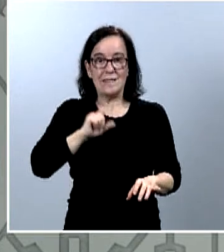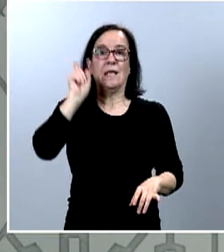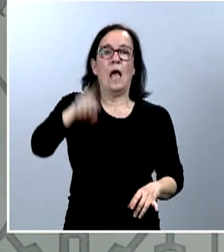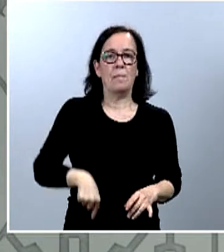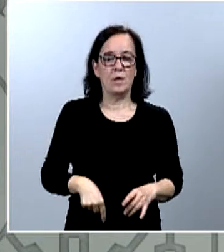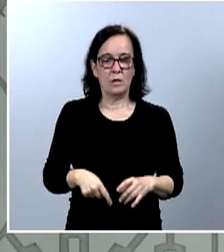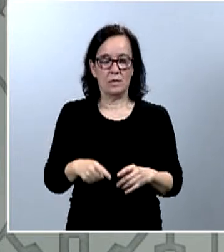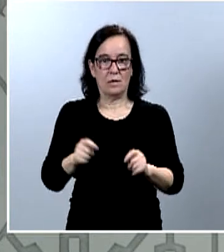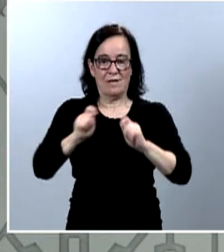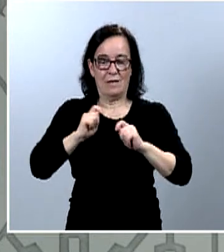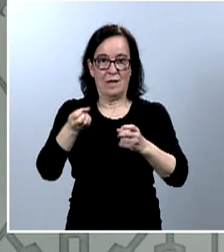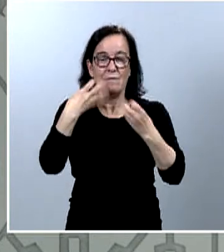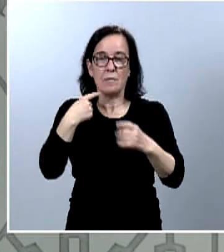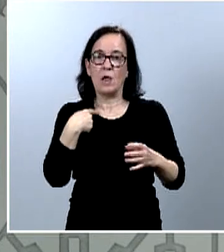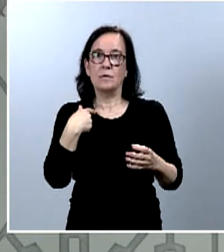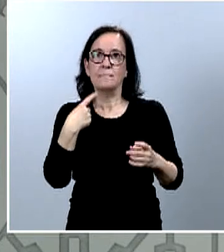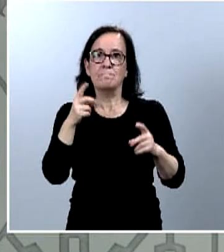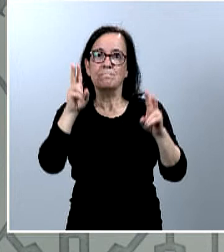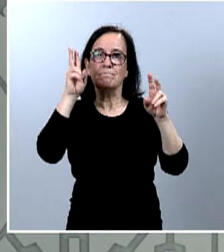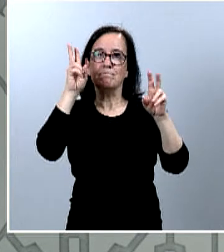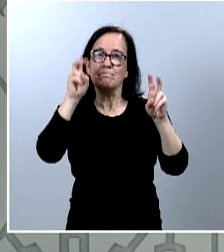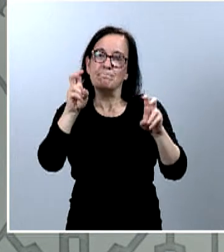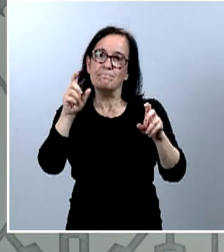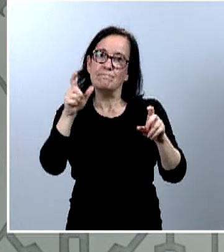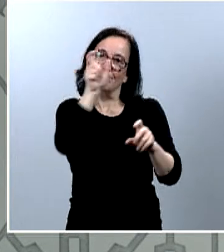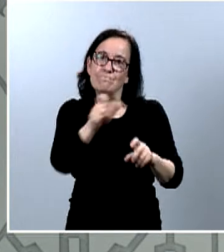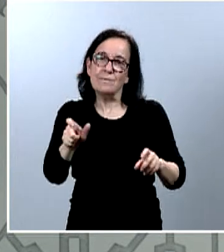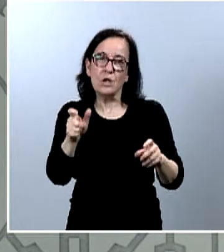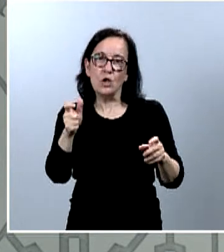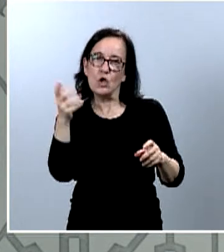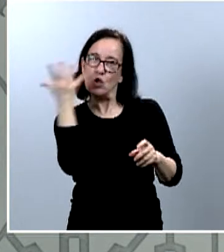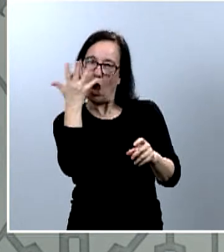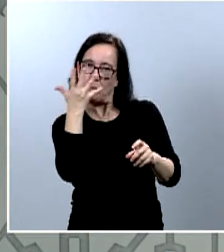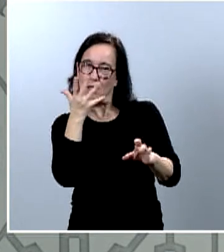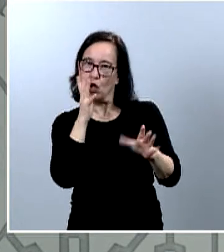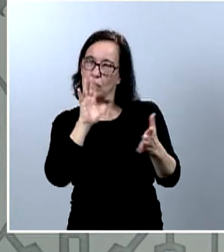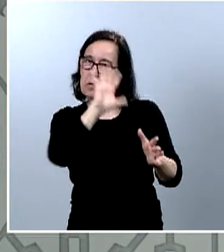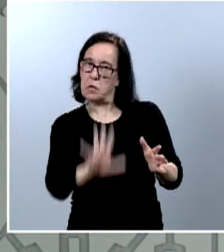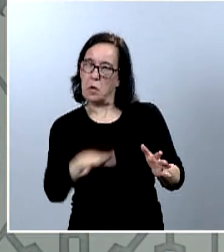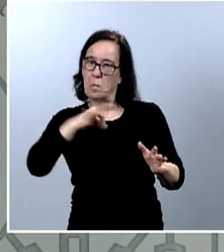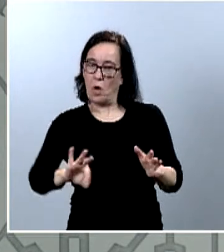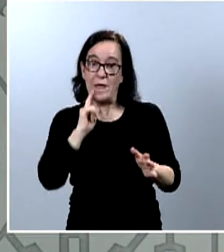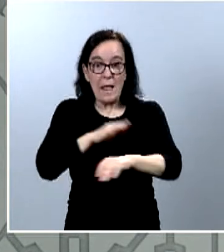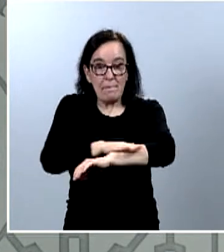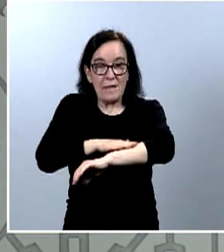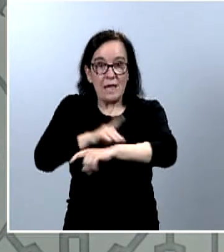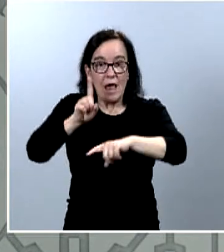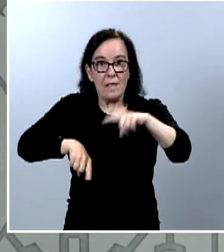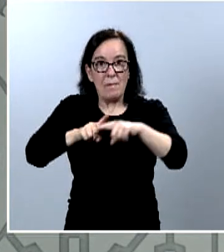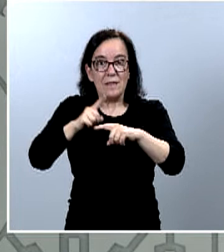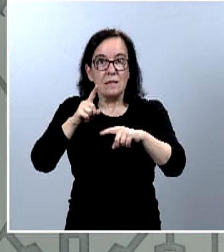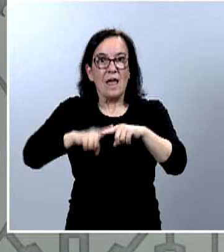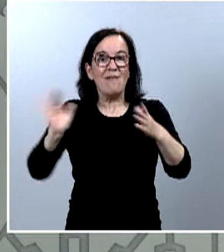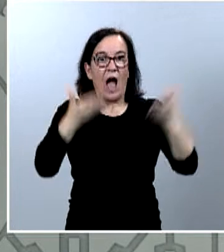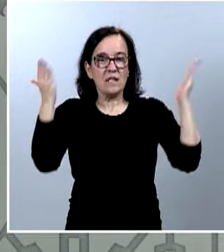sobre casos sospechosos, que el Ministerio, a medida que se vayan pasando las diferentes fases, irá